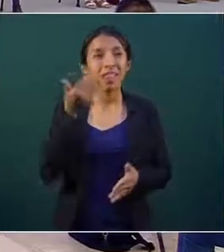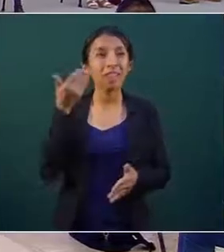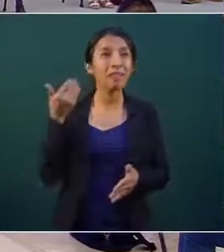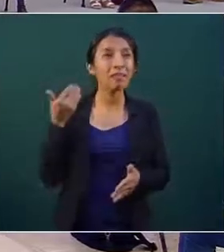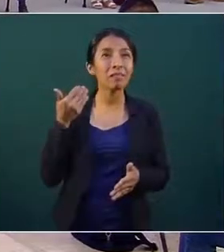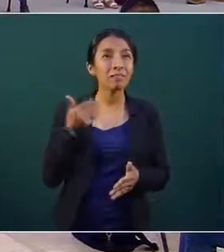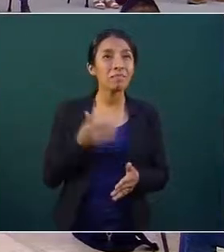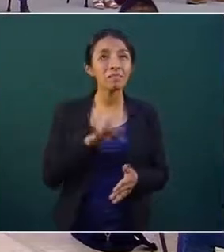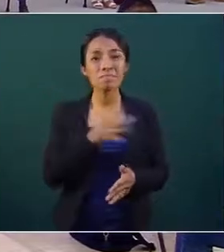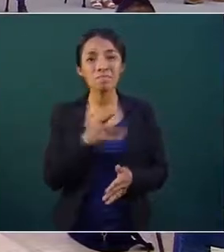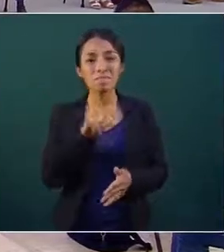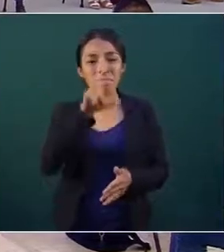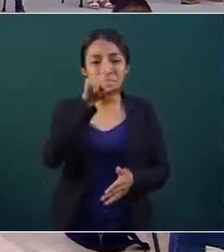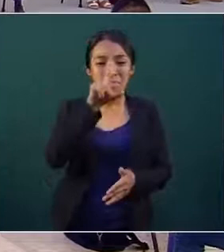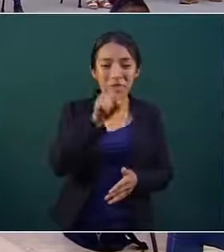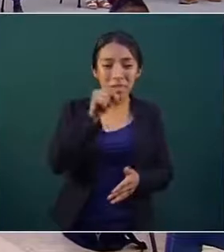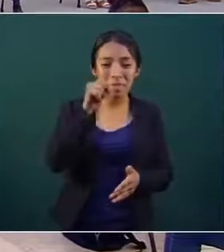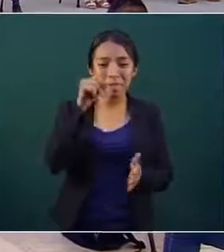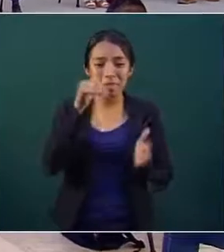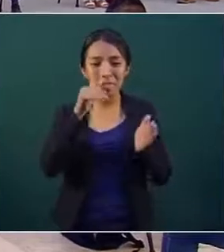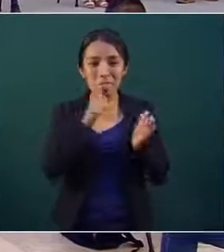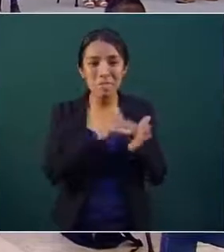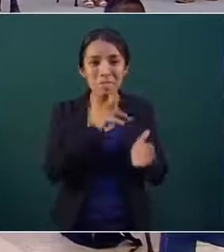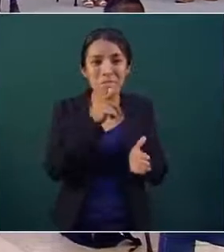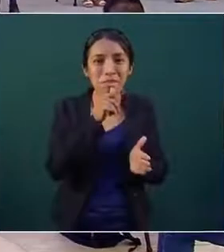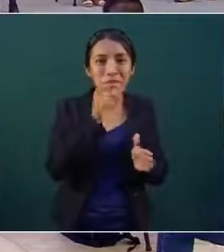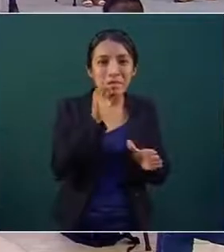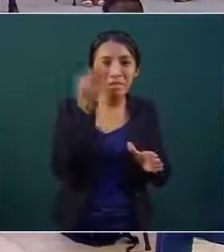elementos operativos para todo el país